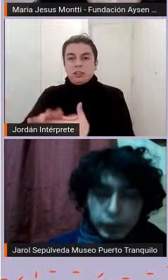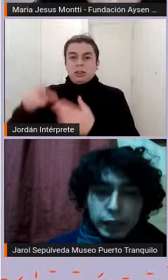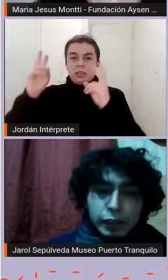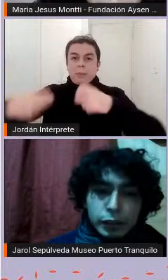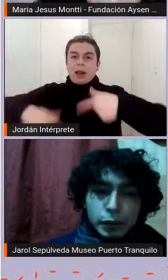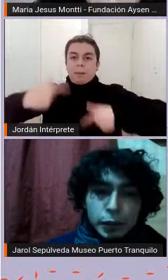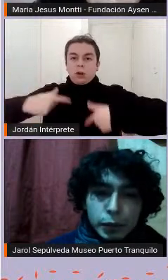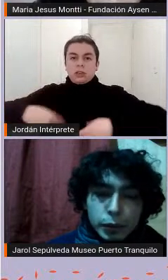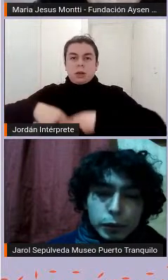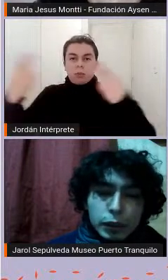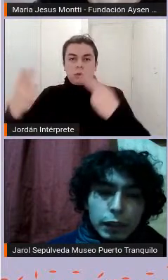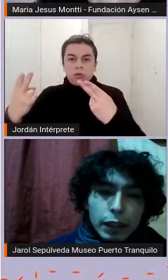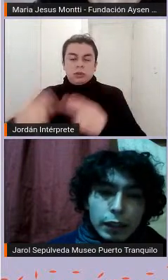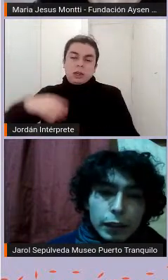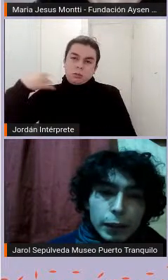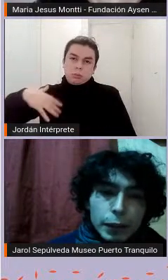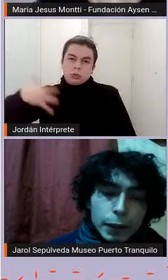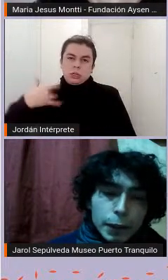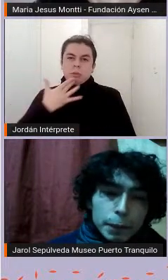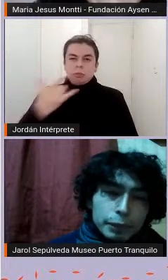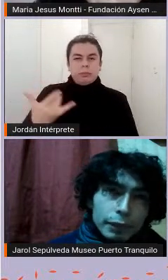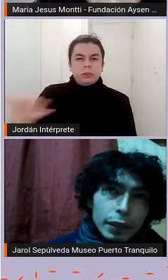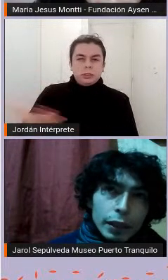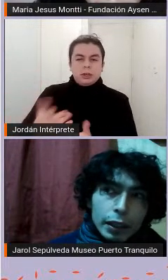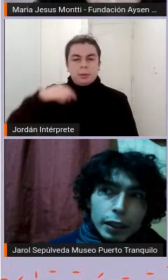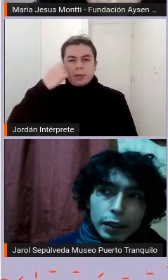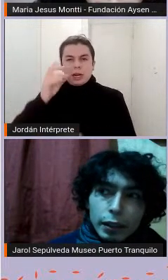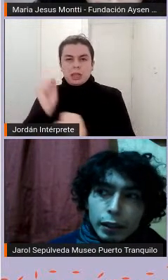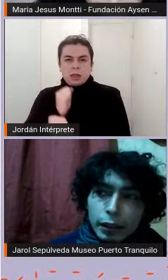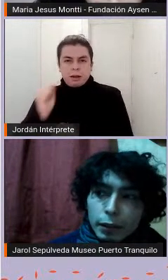para poder hacer un trabajo,